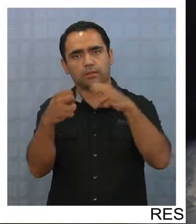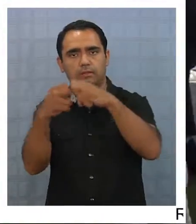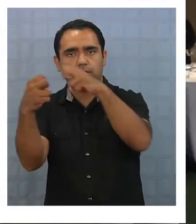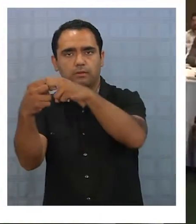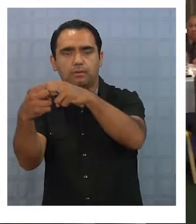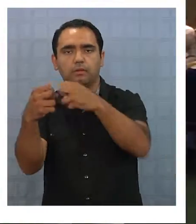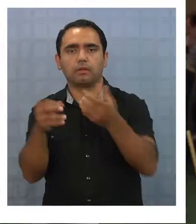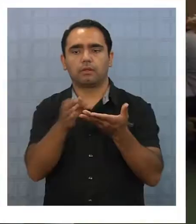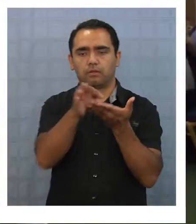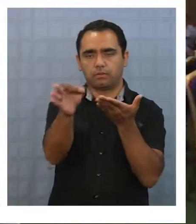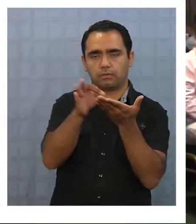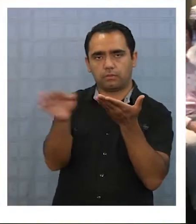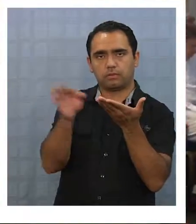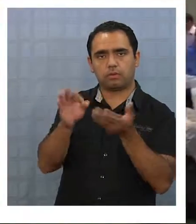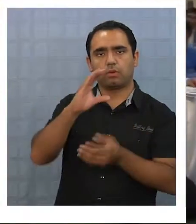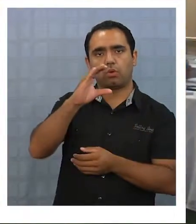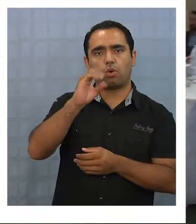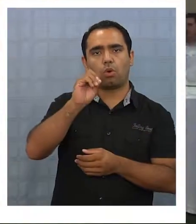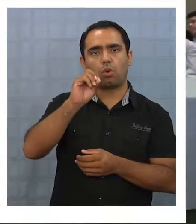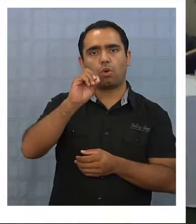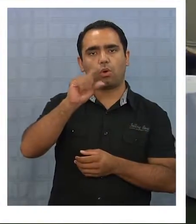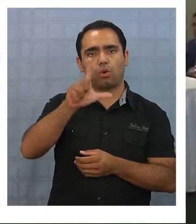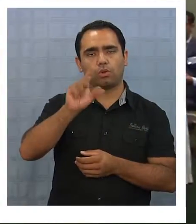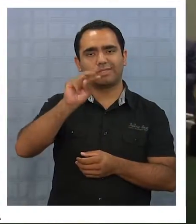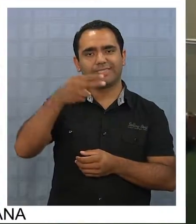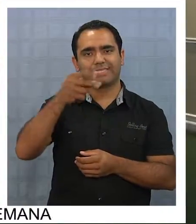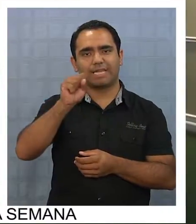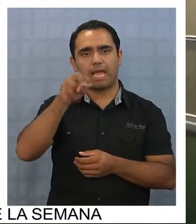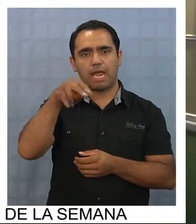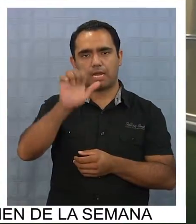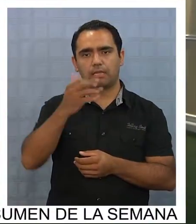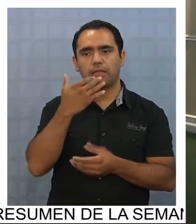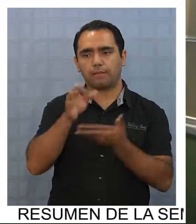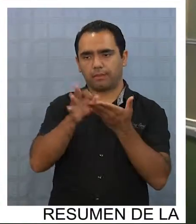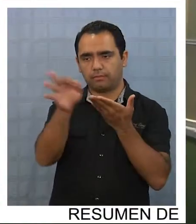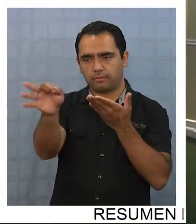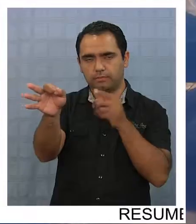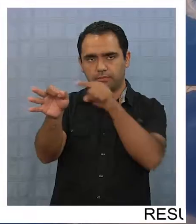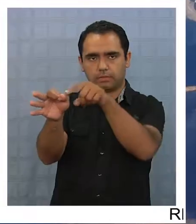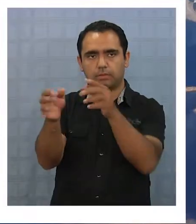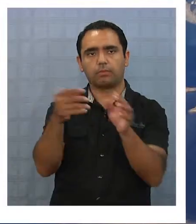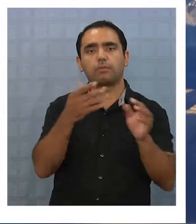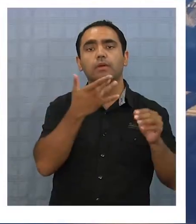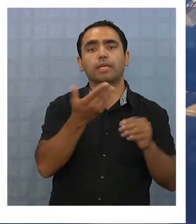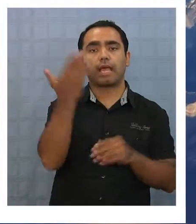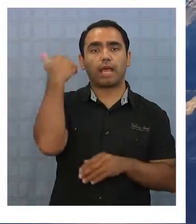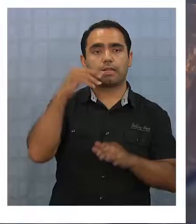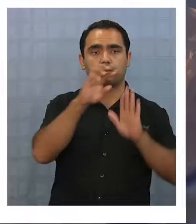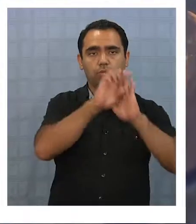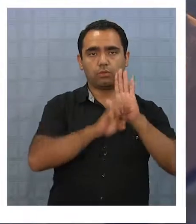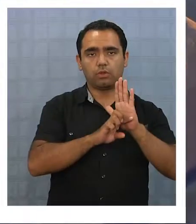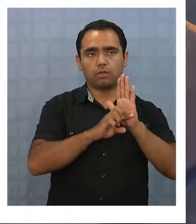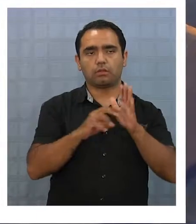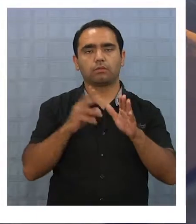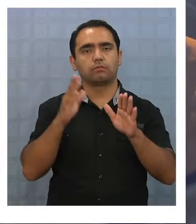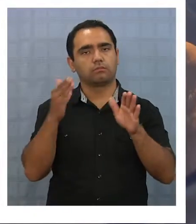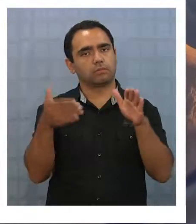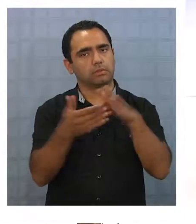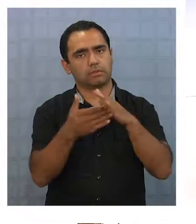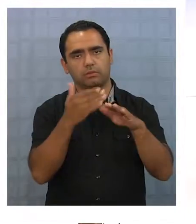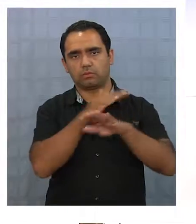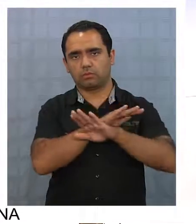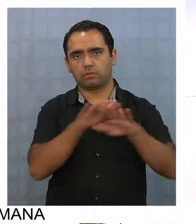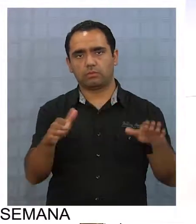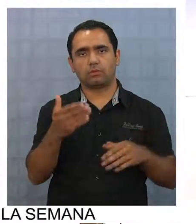dotar de energía eléctrica a las localidades de la comuna de Colchane, materia en la que hubo un proyecto que se detuvo por quiebre de la